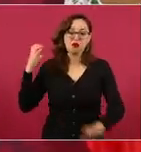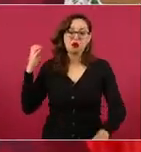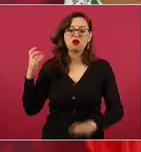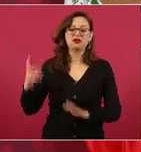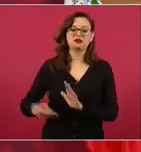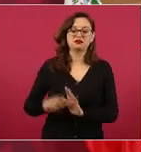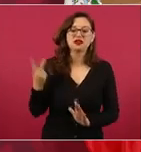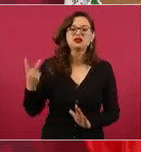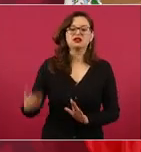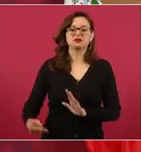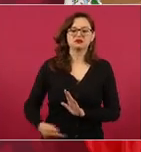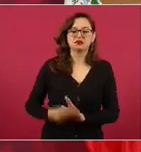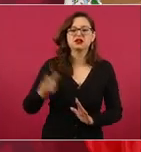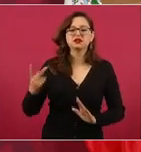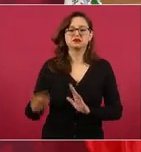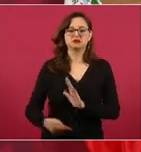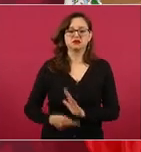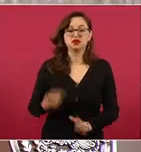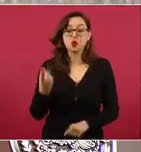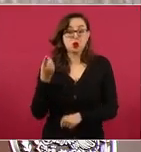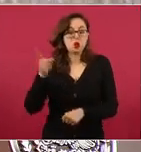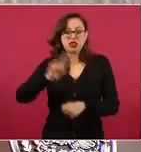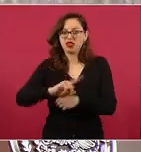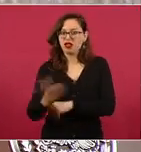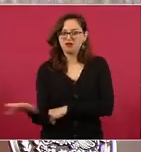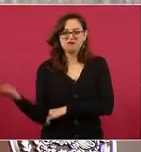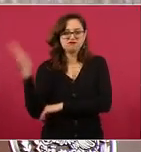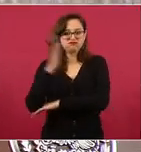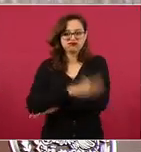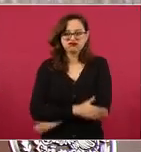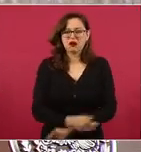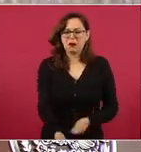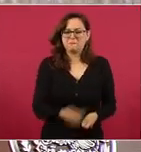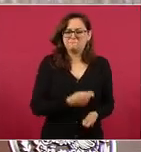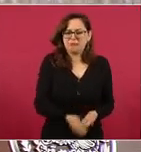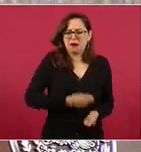hablaba yo en un día, para sacarle